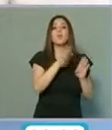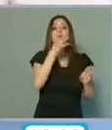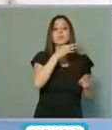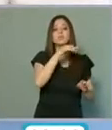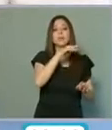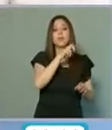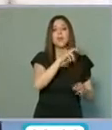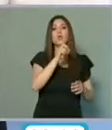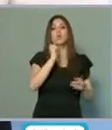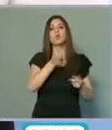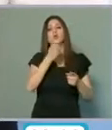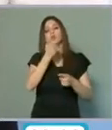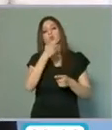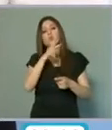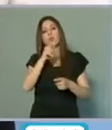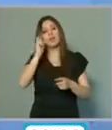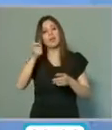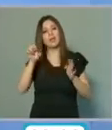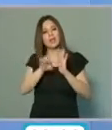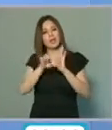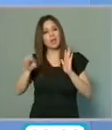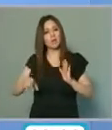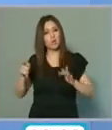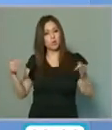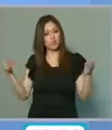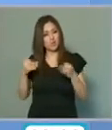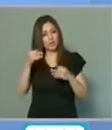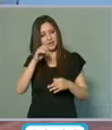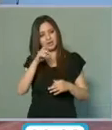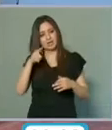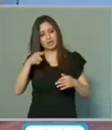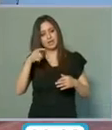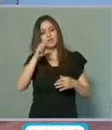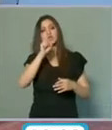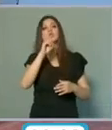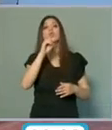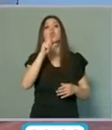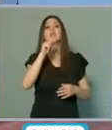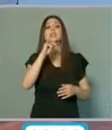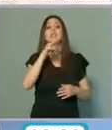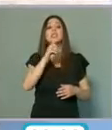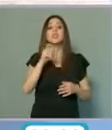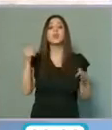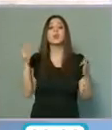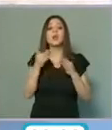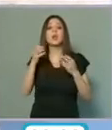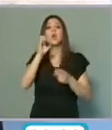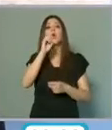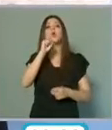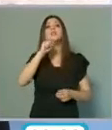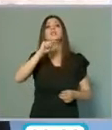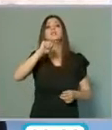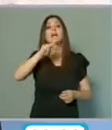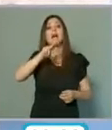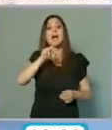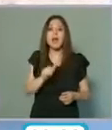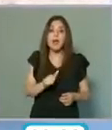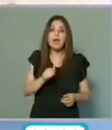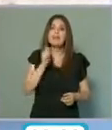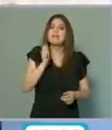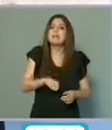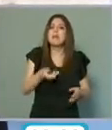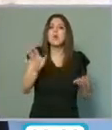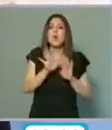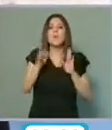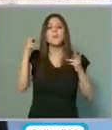que es invierno, o sea, el equinoccio de invierno, solsticio de invierno, Ostara, que es prácticamente